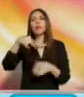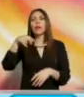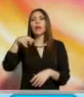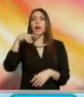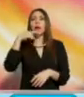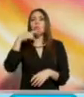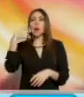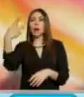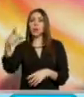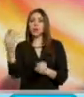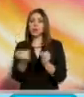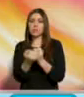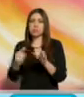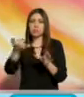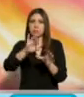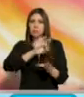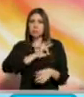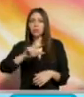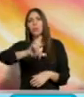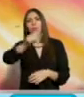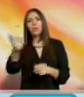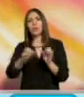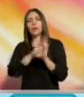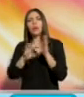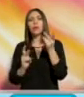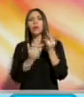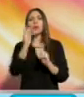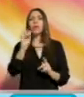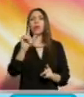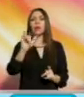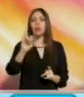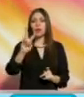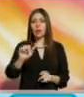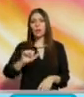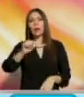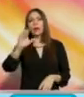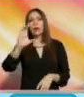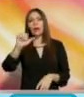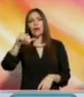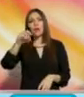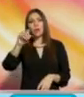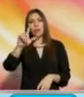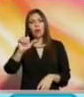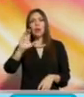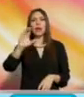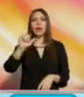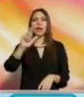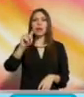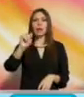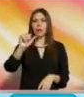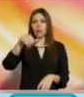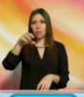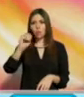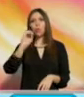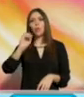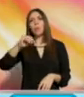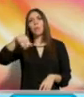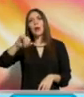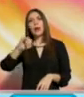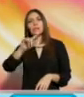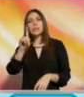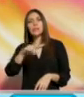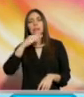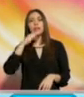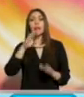también otro tipo de plantas como pueden ser oliva, Ya. canola, cártamo, maíz, pero por ejemplo el aceite de